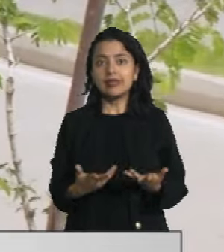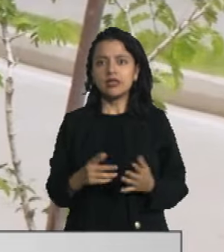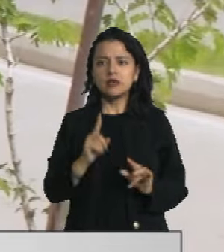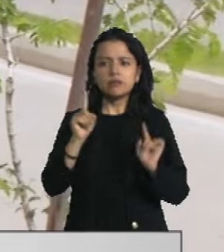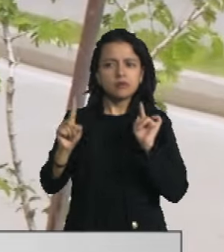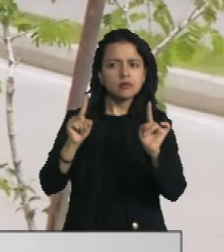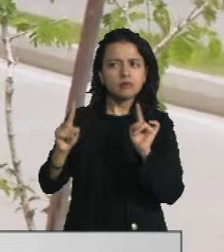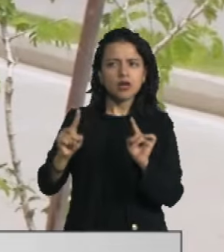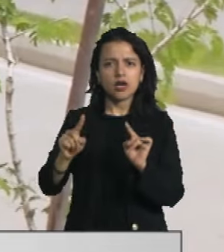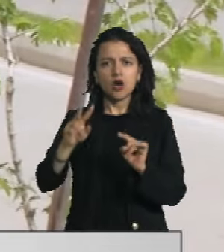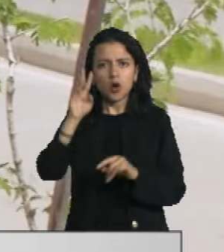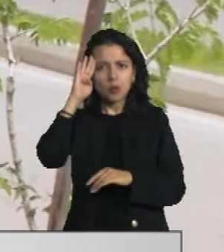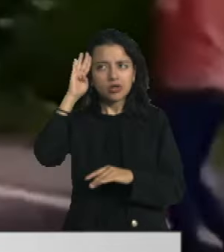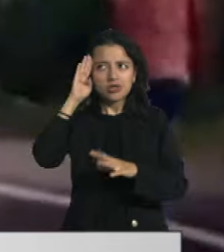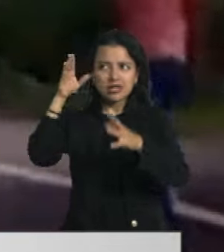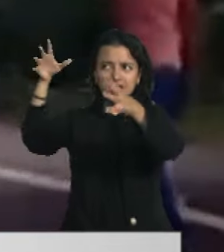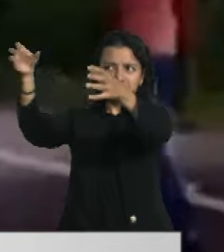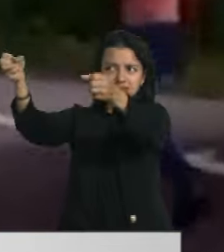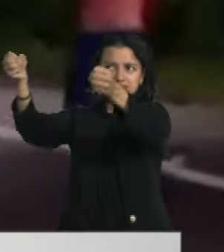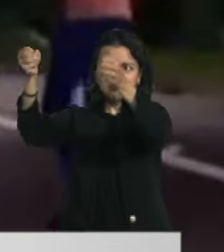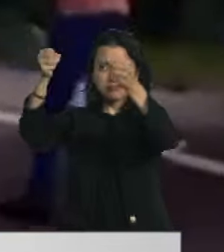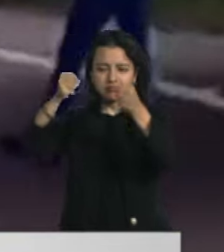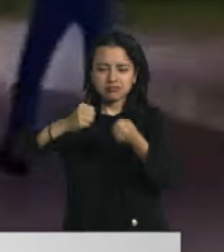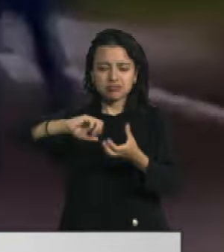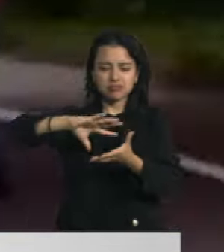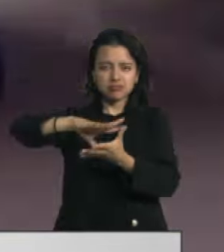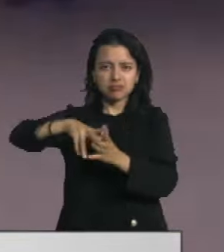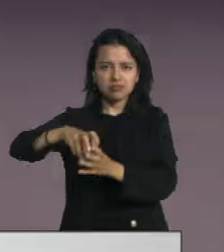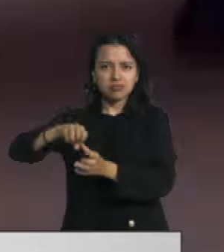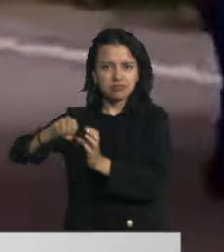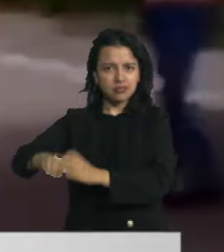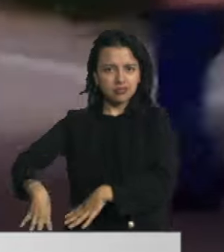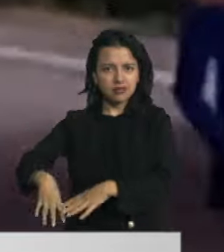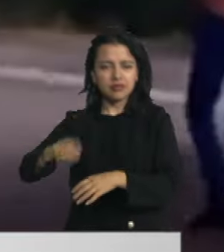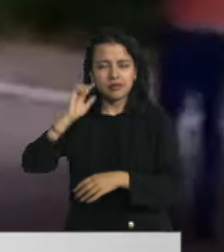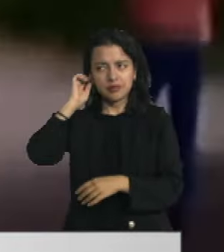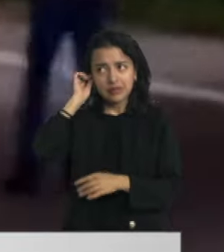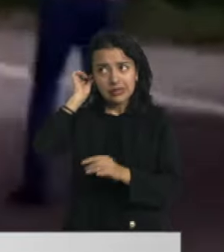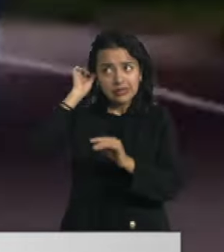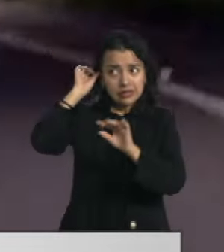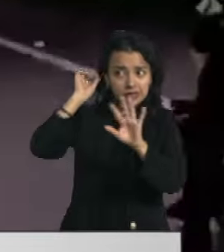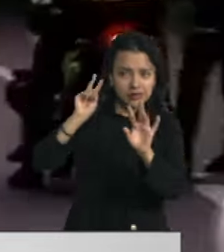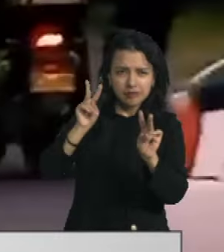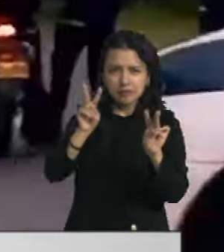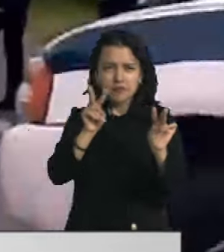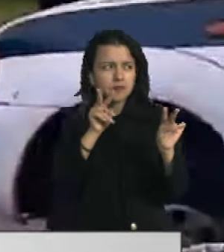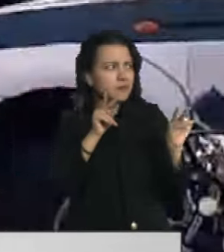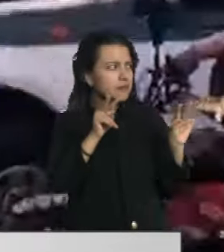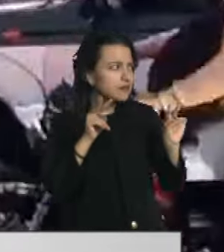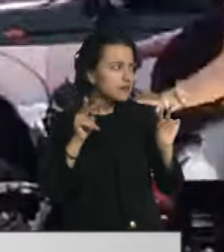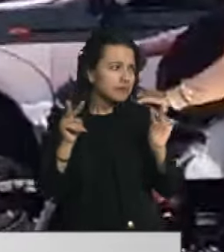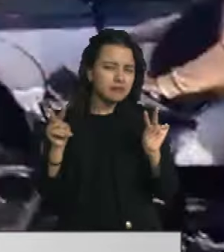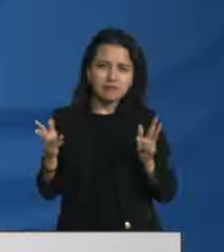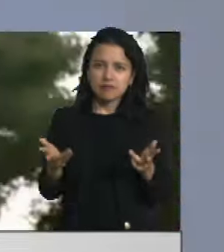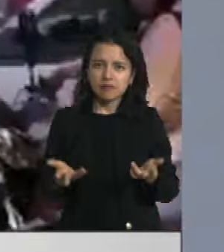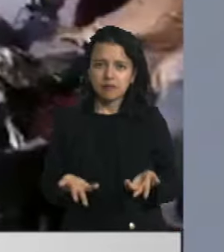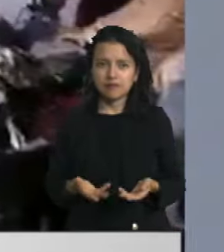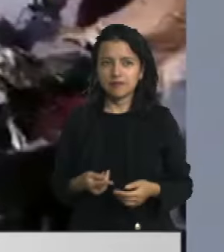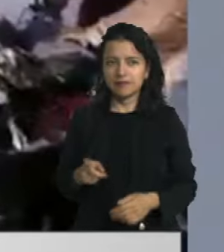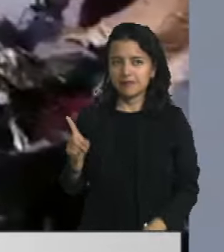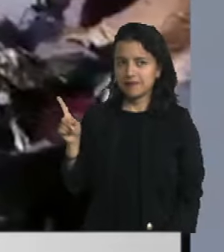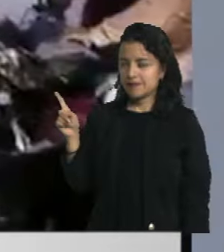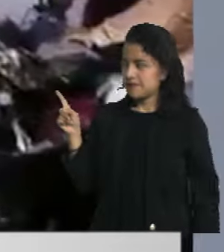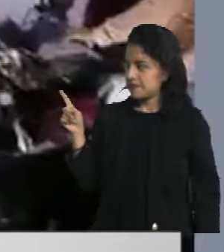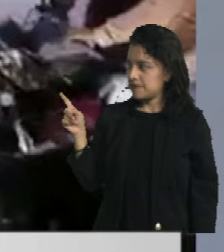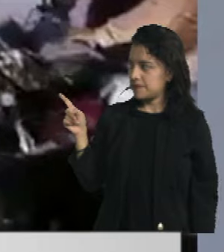zona y a retirar la bandera. La bandera del Ejército de Liberación Nacional apareció en la entrada del municipio de Santo